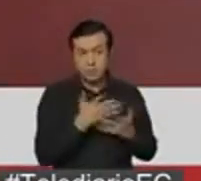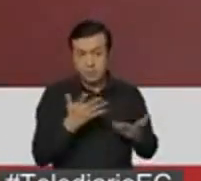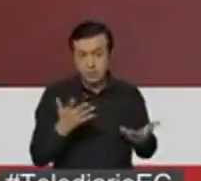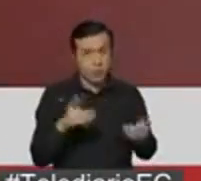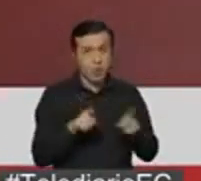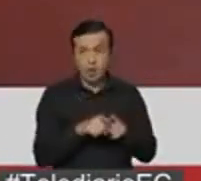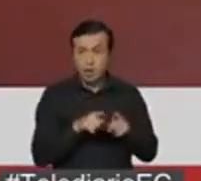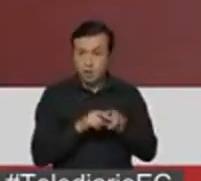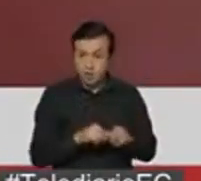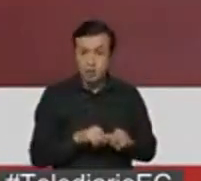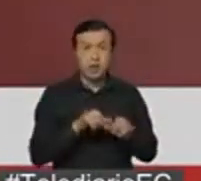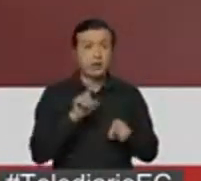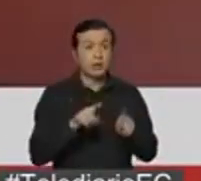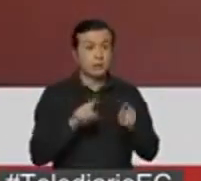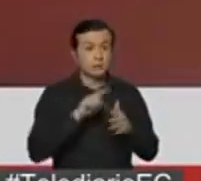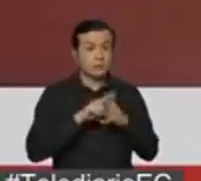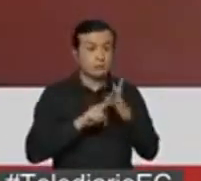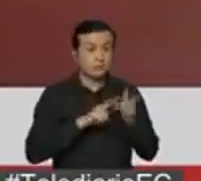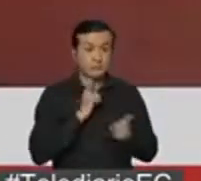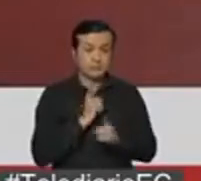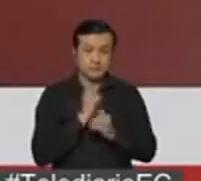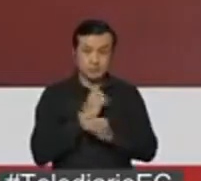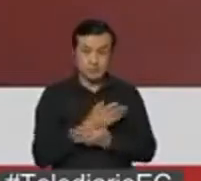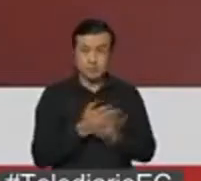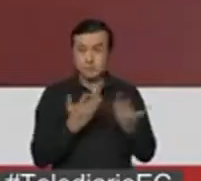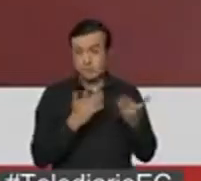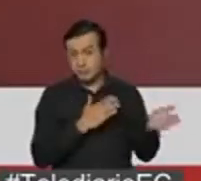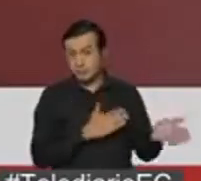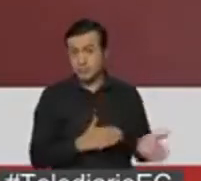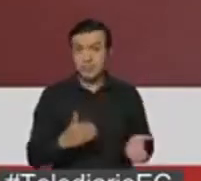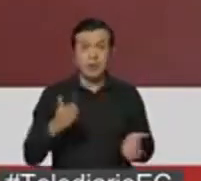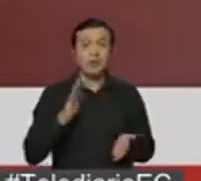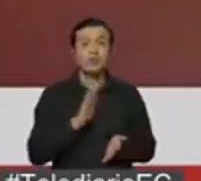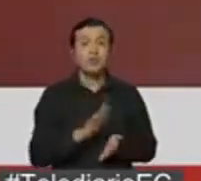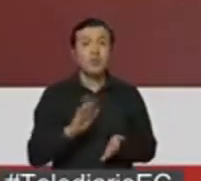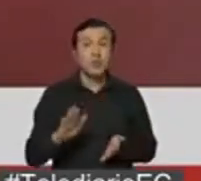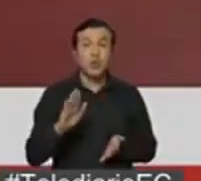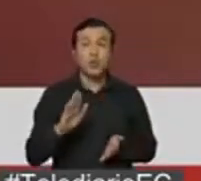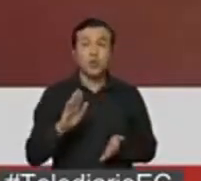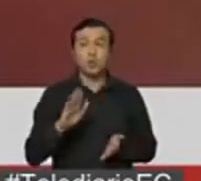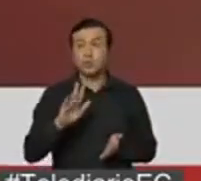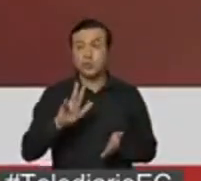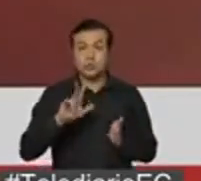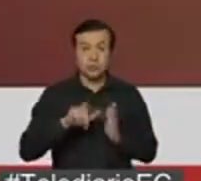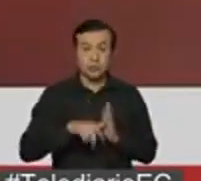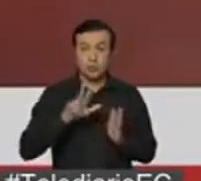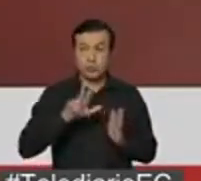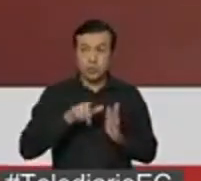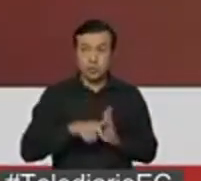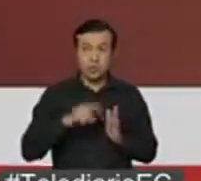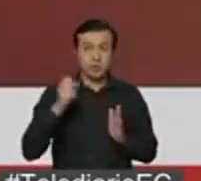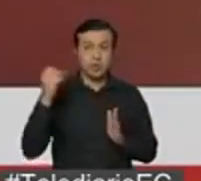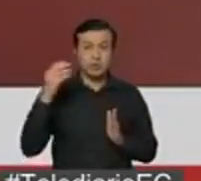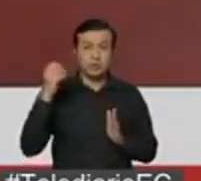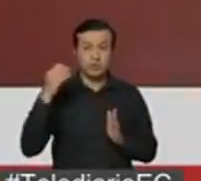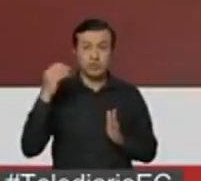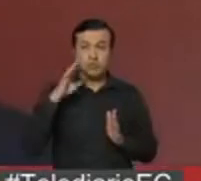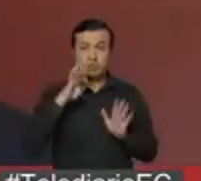excepción. Hay medidas extremas, insisto. Los aviones tienen unos filtros que cada 3 minutos están purificando en